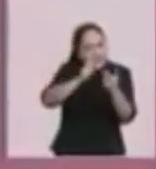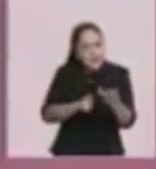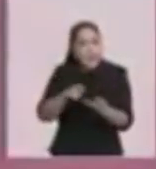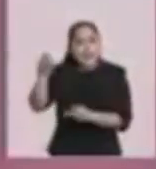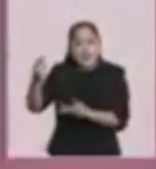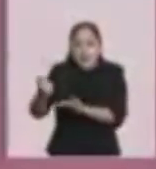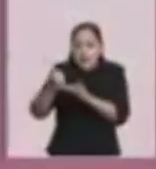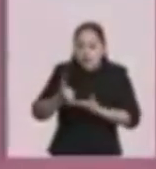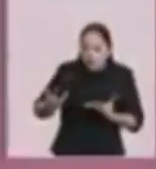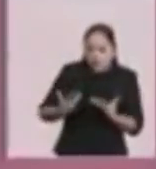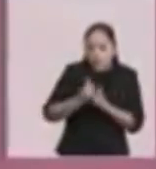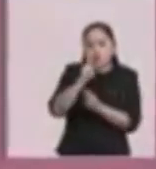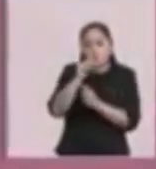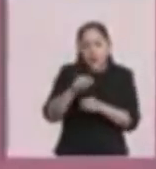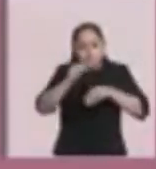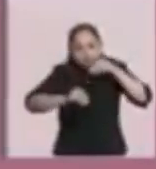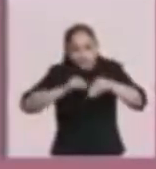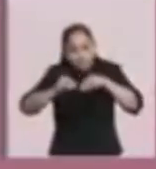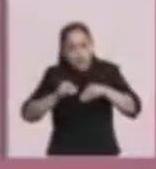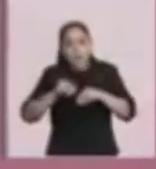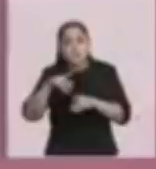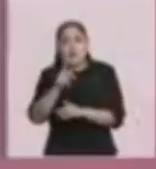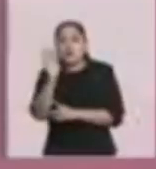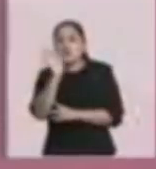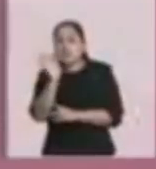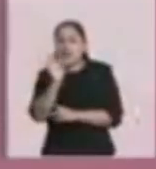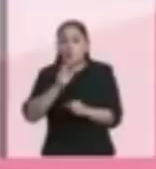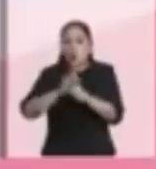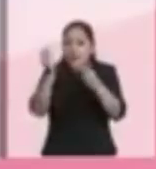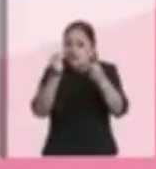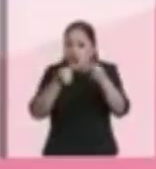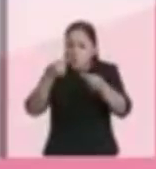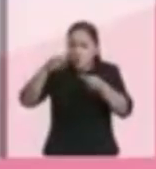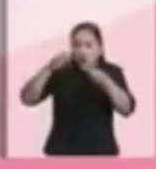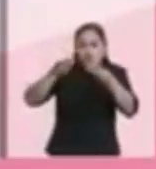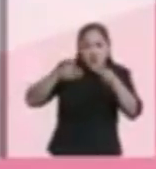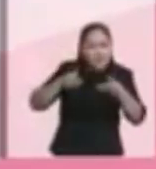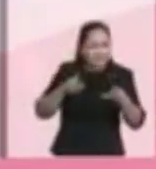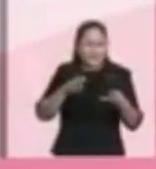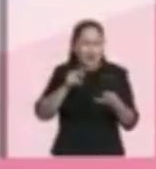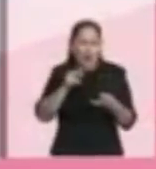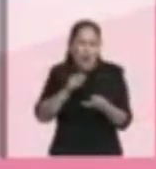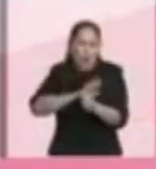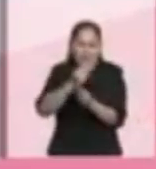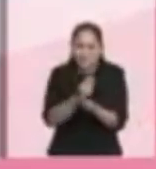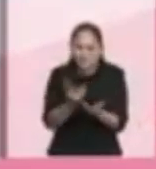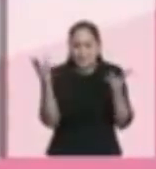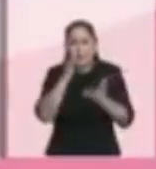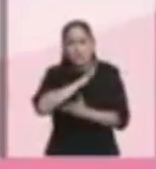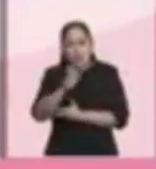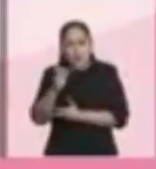elaborar conjuntamente un plan y no descartar ninguna opción, ninguna alternativa. Y desde luego,